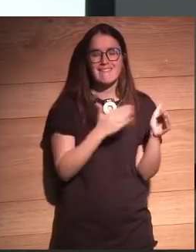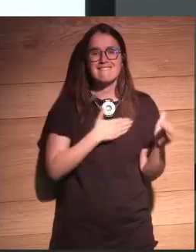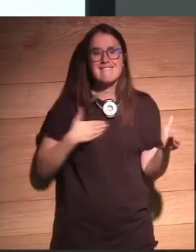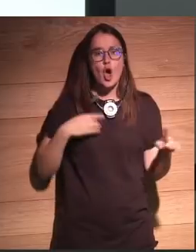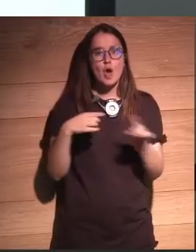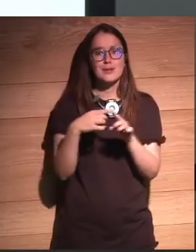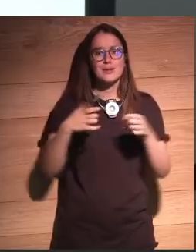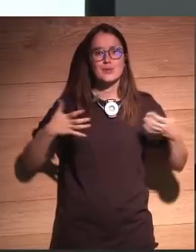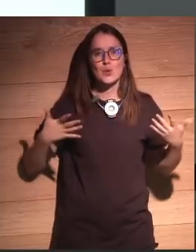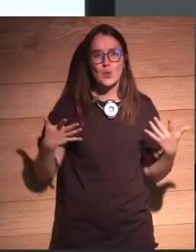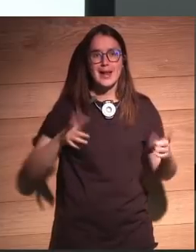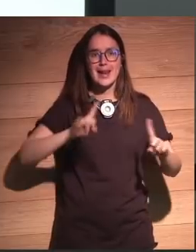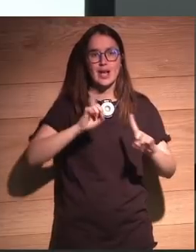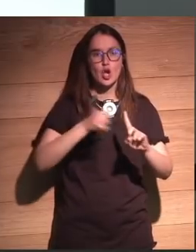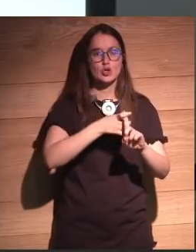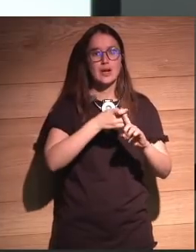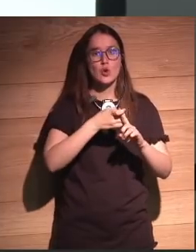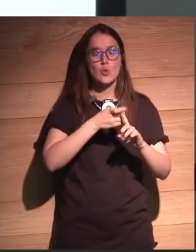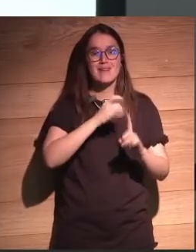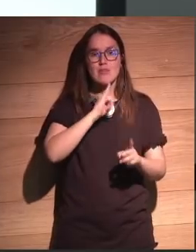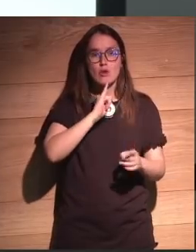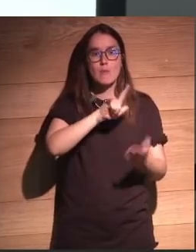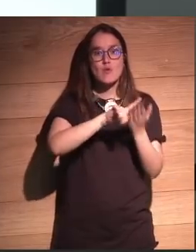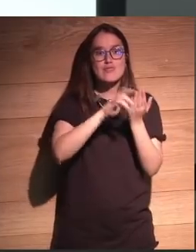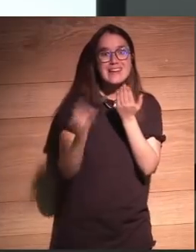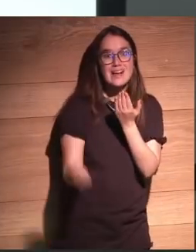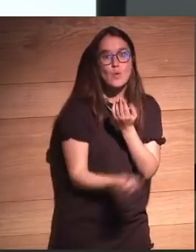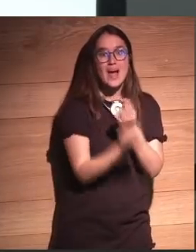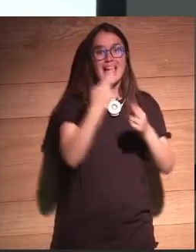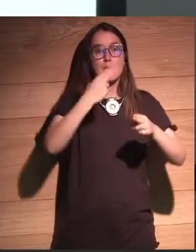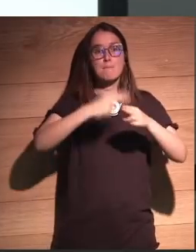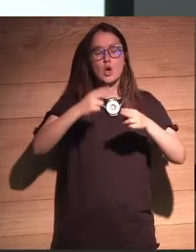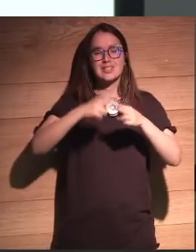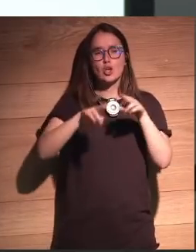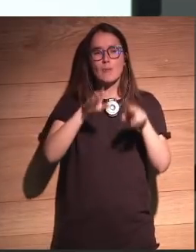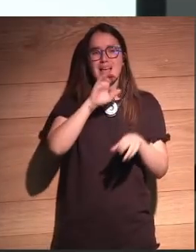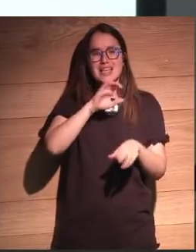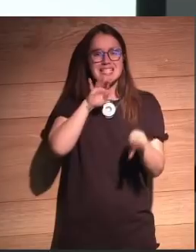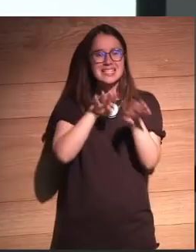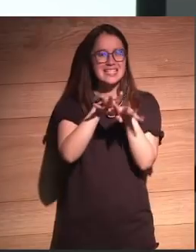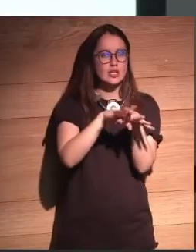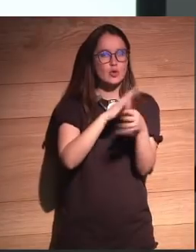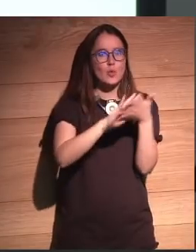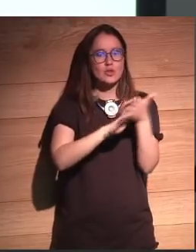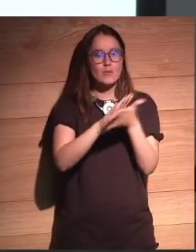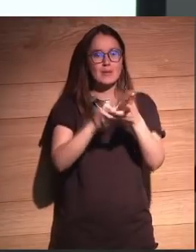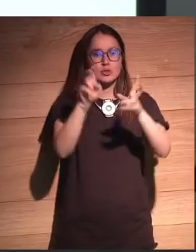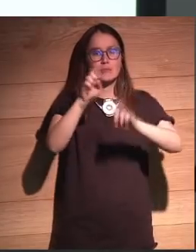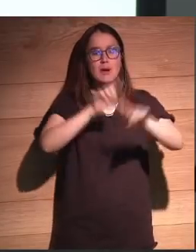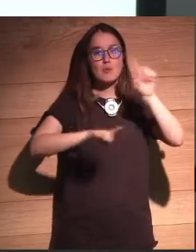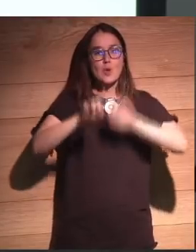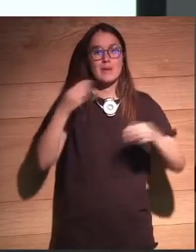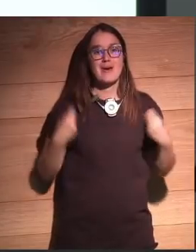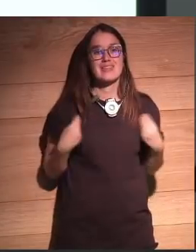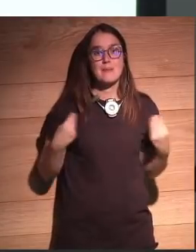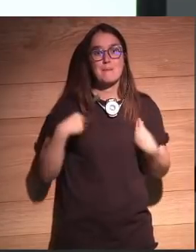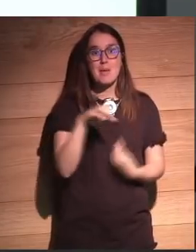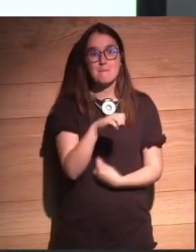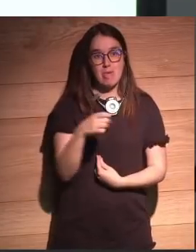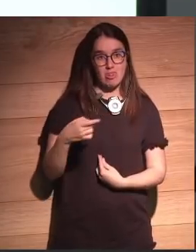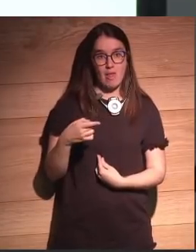encontrar un idioma, un lenguaje político más crítico cuando hablamos del problema de la vivienda y para poder